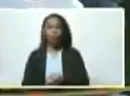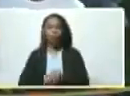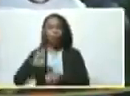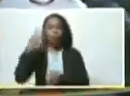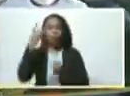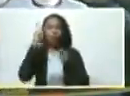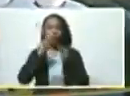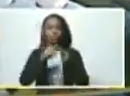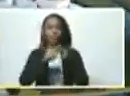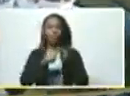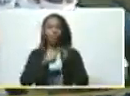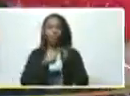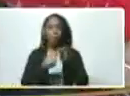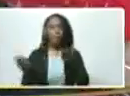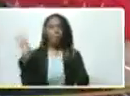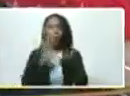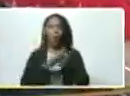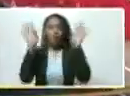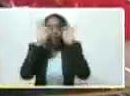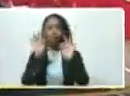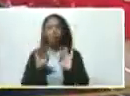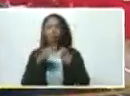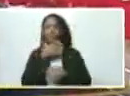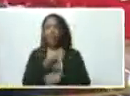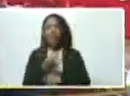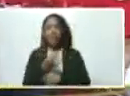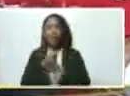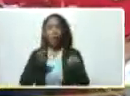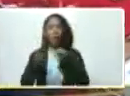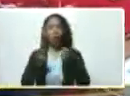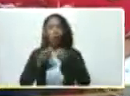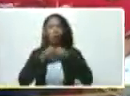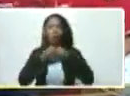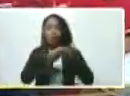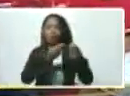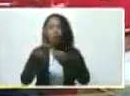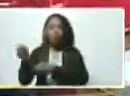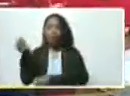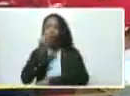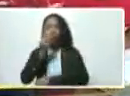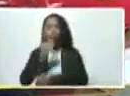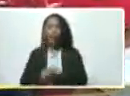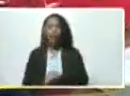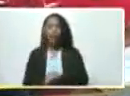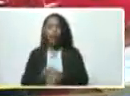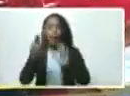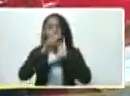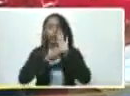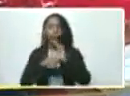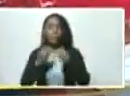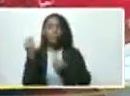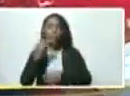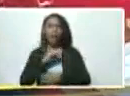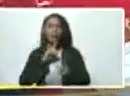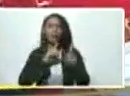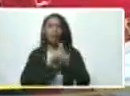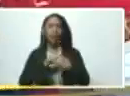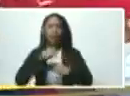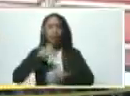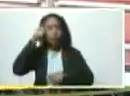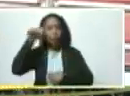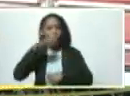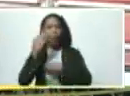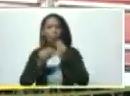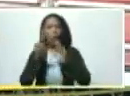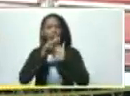Dos, establecer mecanismos que faciliten el control y distribución alimentaria en el nivel más cercano al pueblo, como es